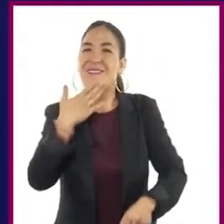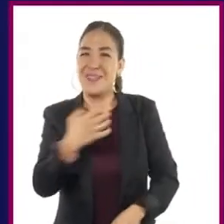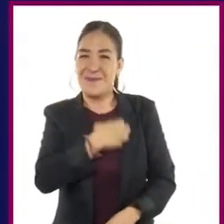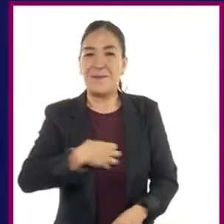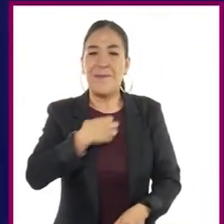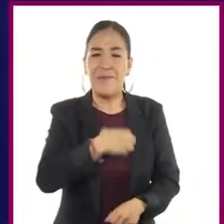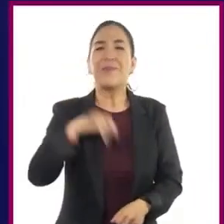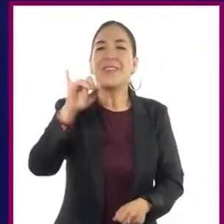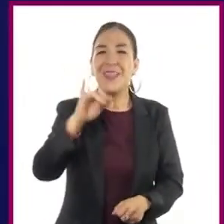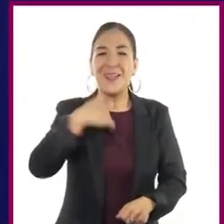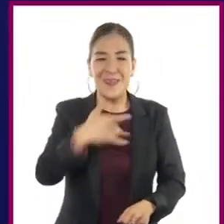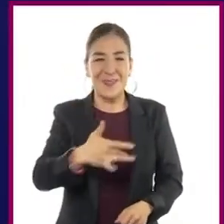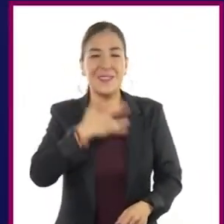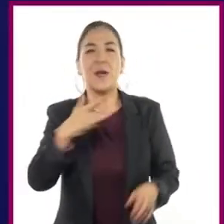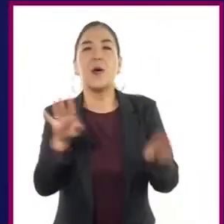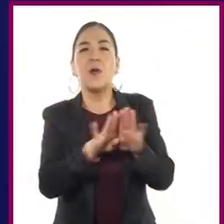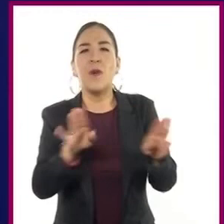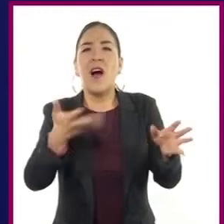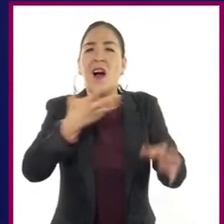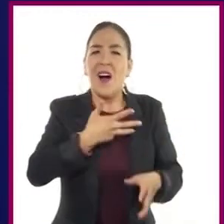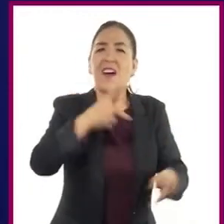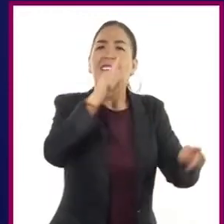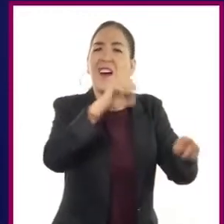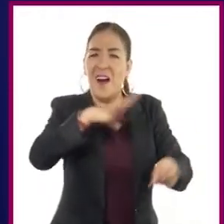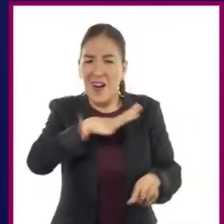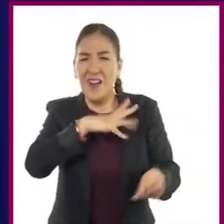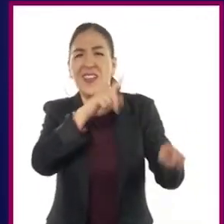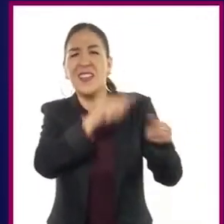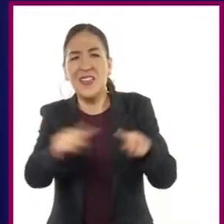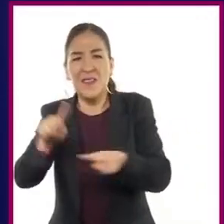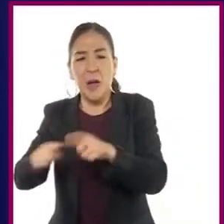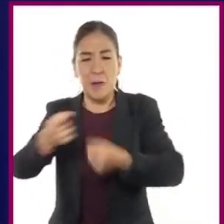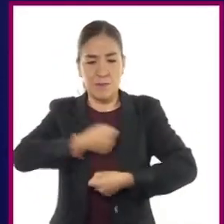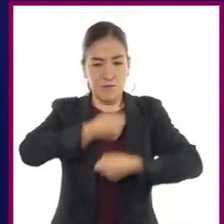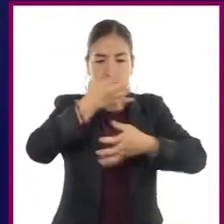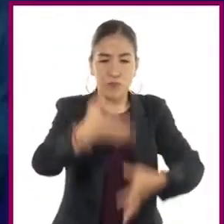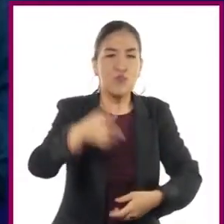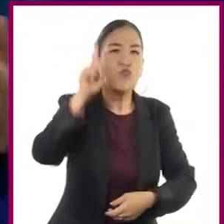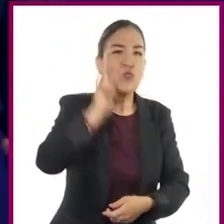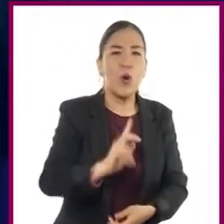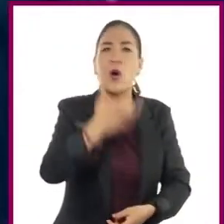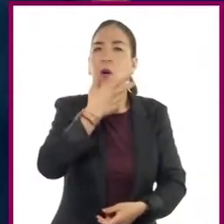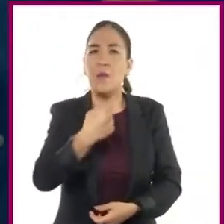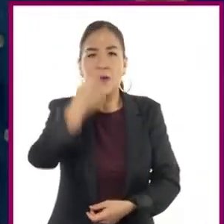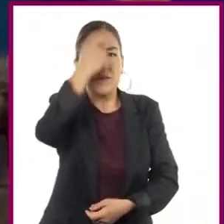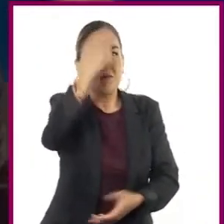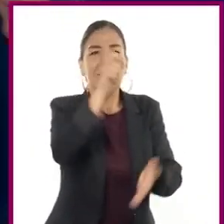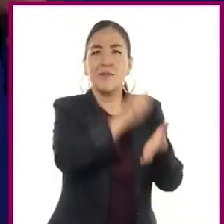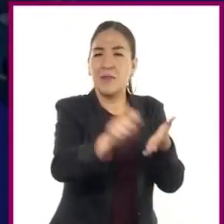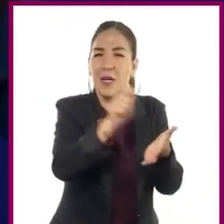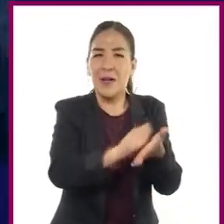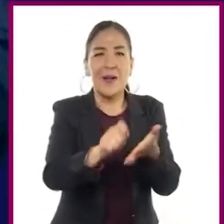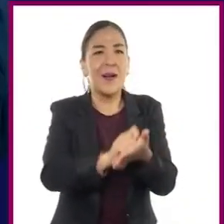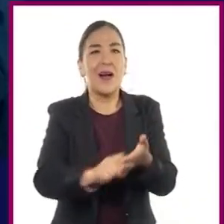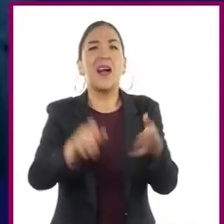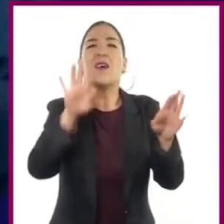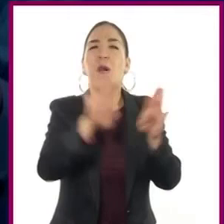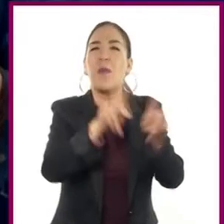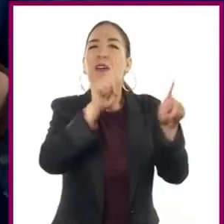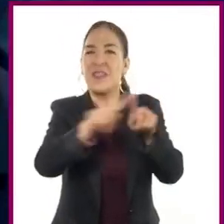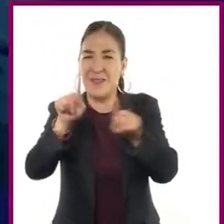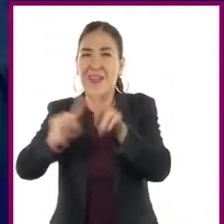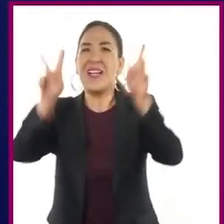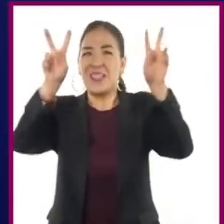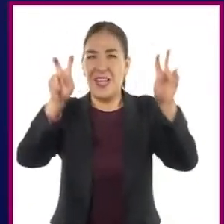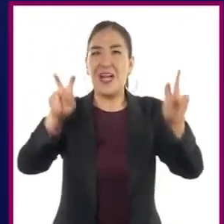me sorprende que existan tantos poetas y poetisas que hablen del mismo tema, pero a la vez no de lo